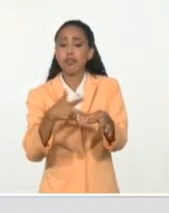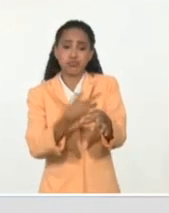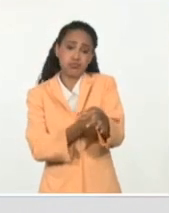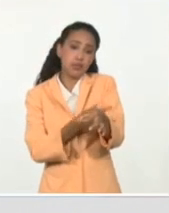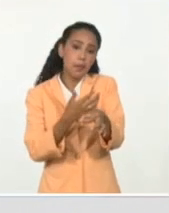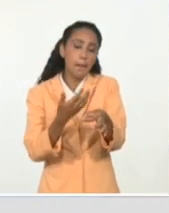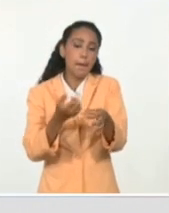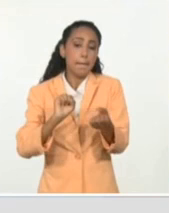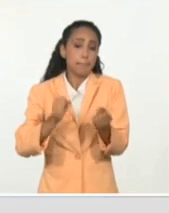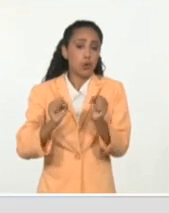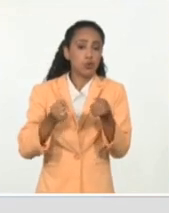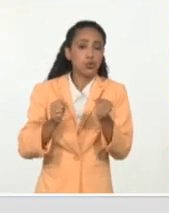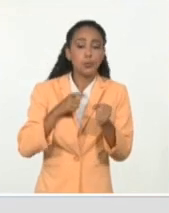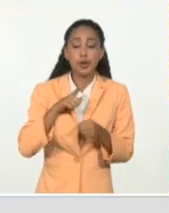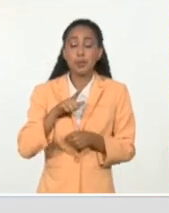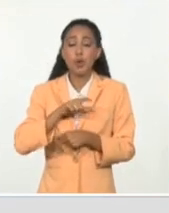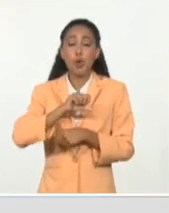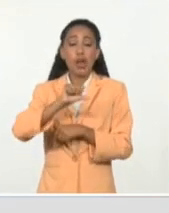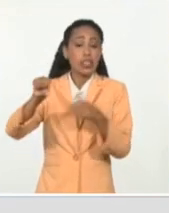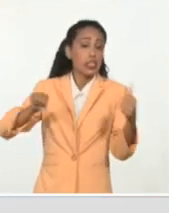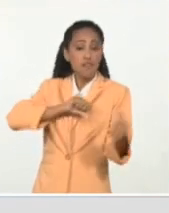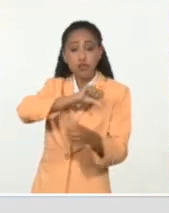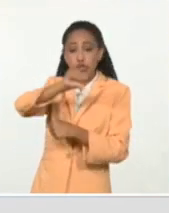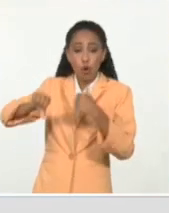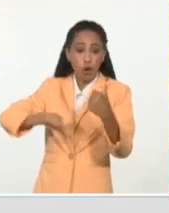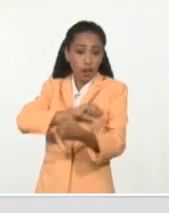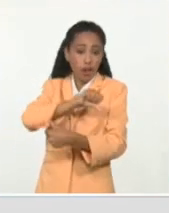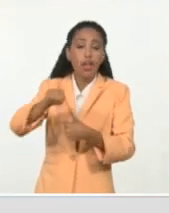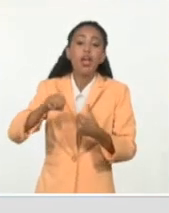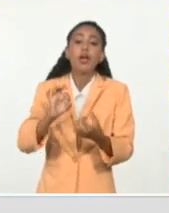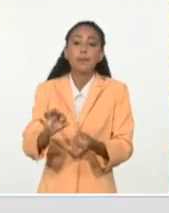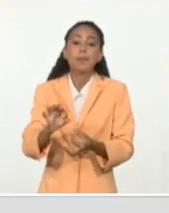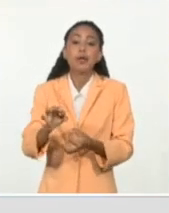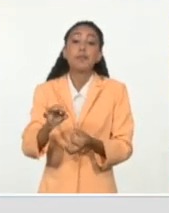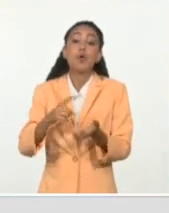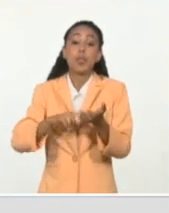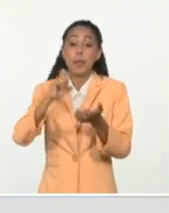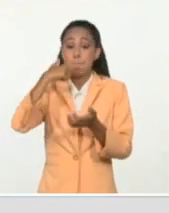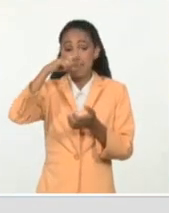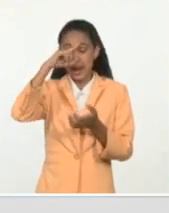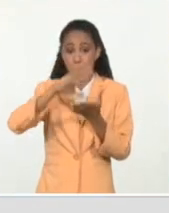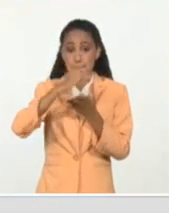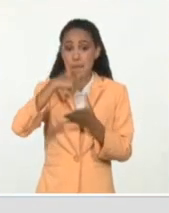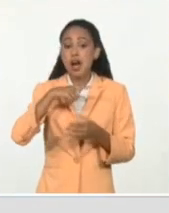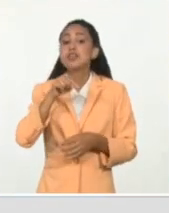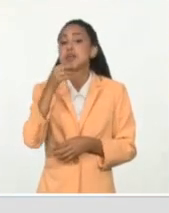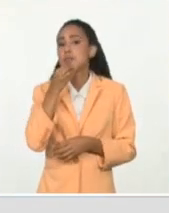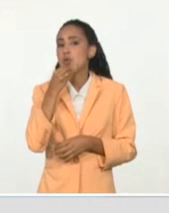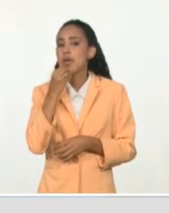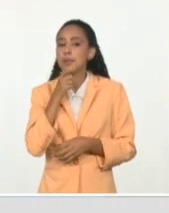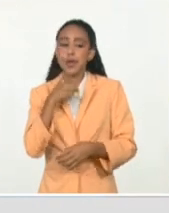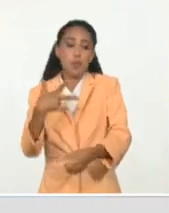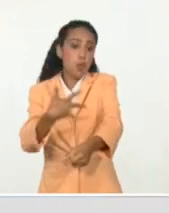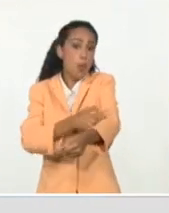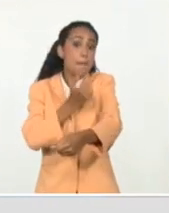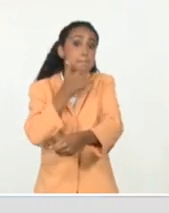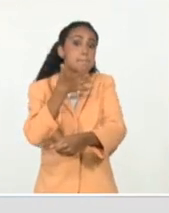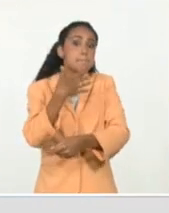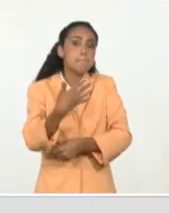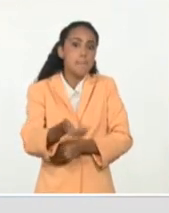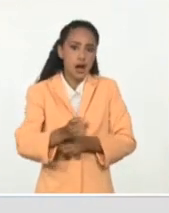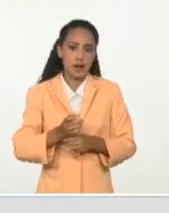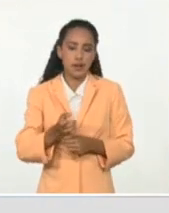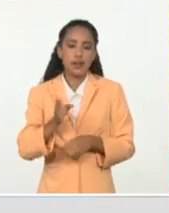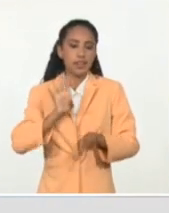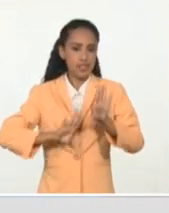las transfusiones de plasma, al mismo tiempo que se pueden administrar en las personas dosis más elevadas de los anticuerpos protectores que si